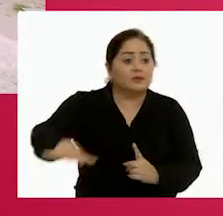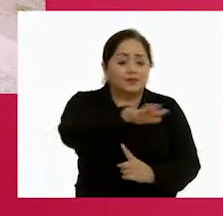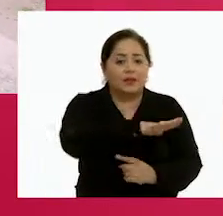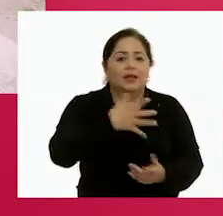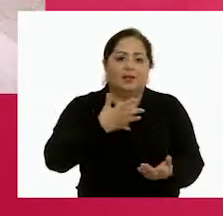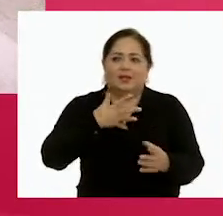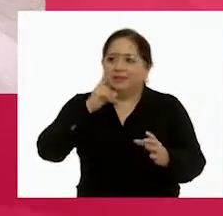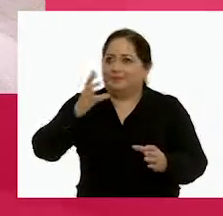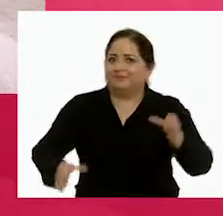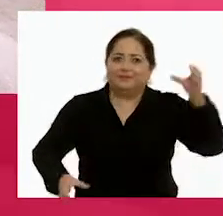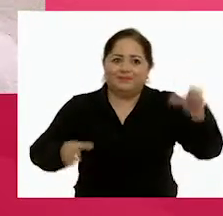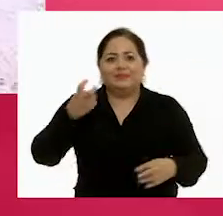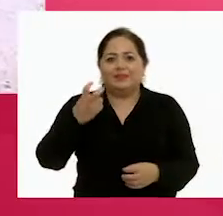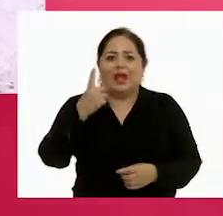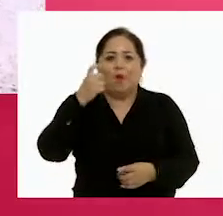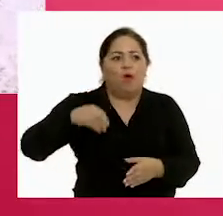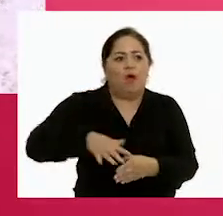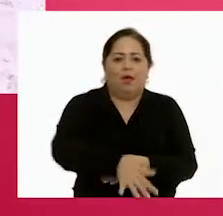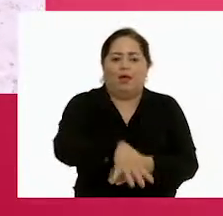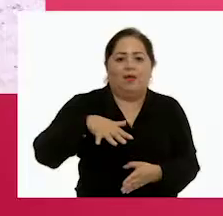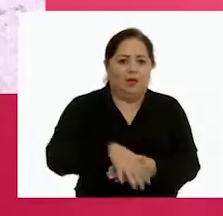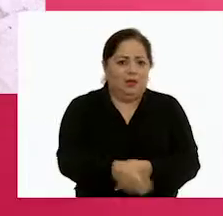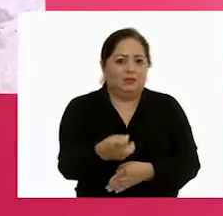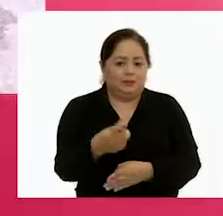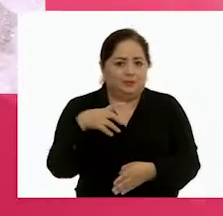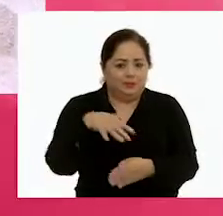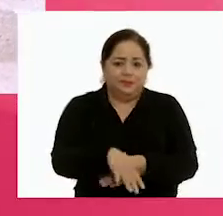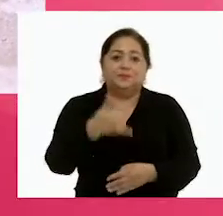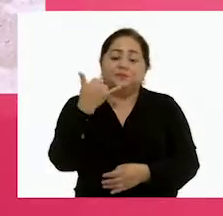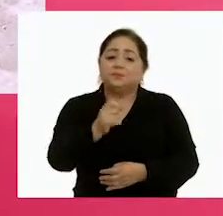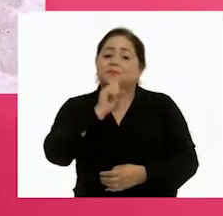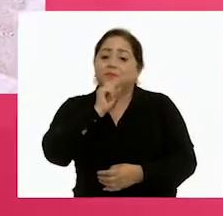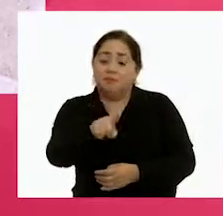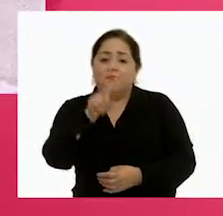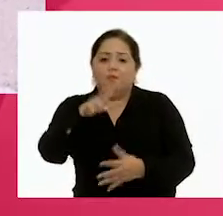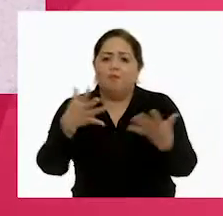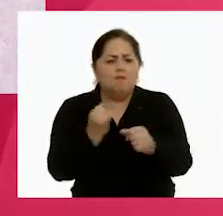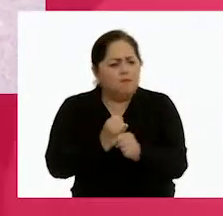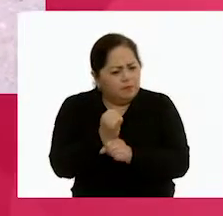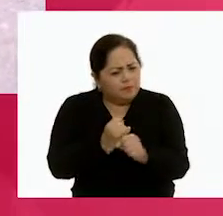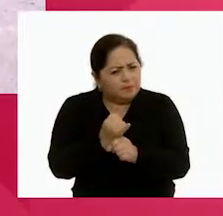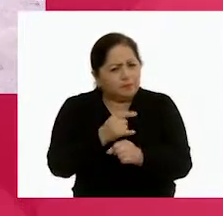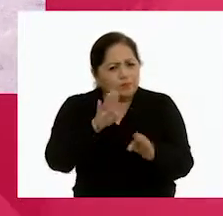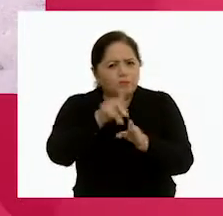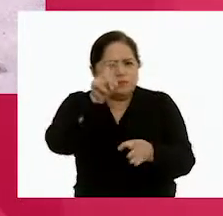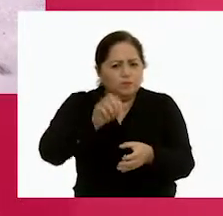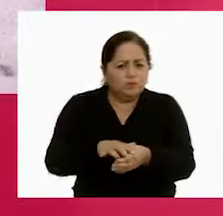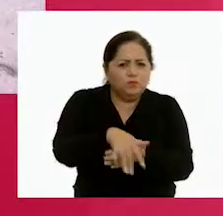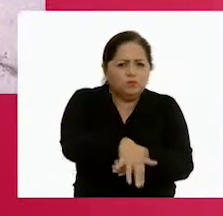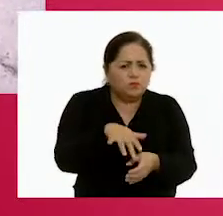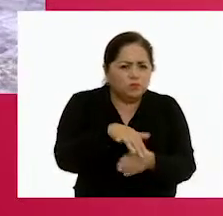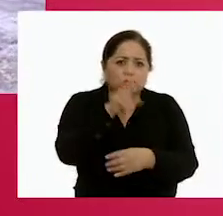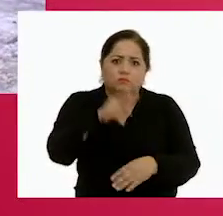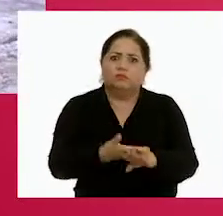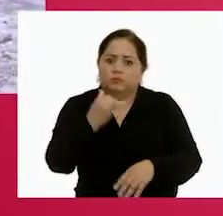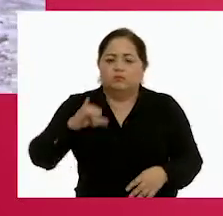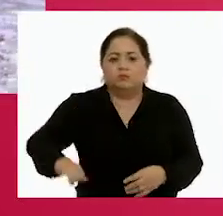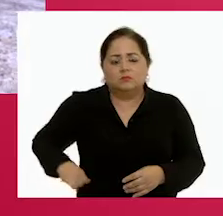las columnas. Ese es el desagüe. Eso es parte del desagüe. Incluso se han hecho exploraciones de los desagües, que se vuelve también muy